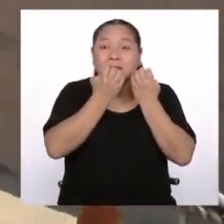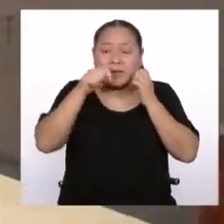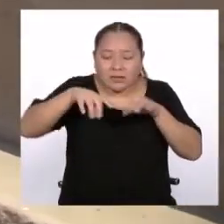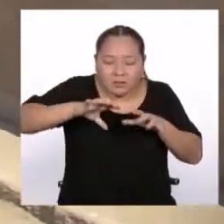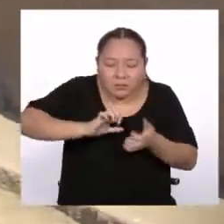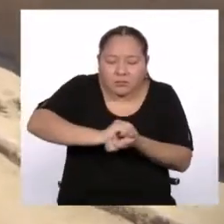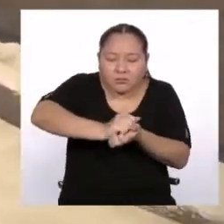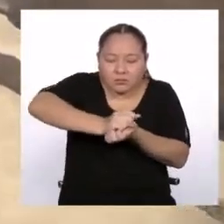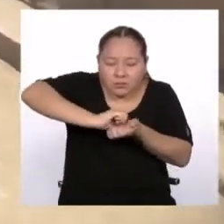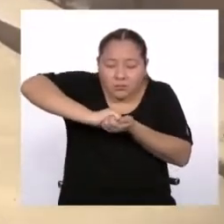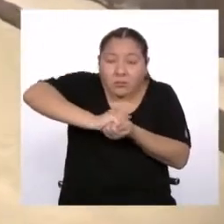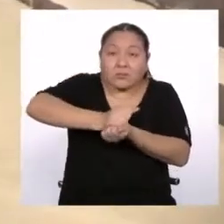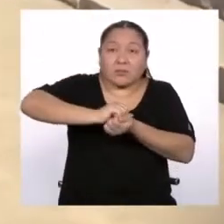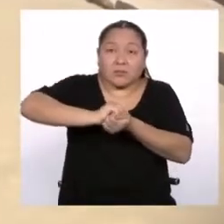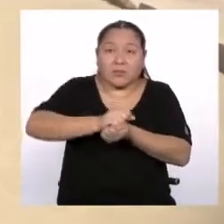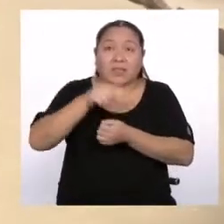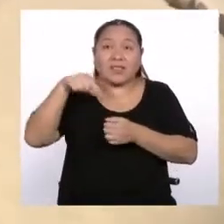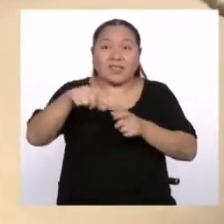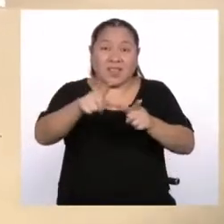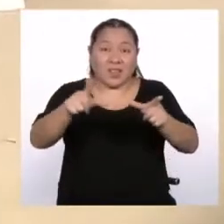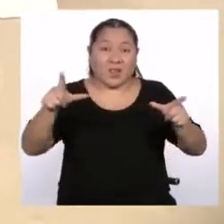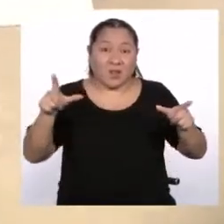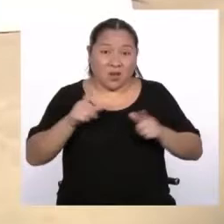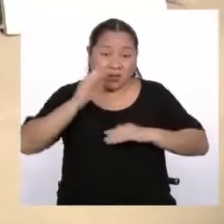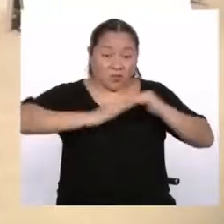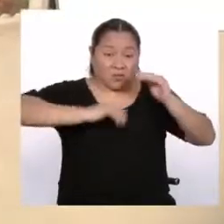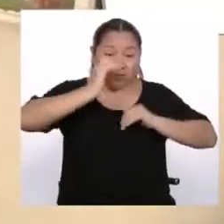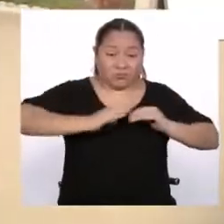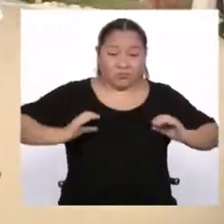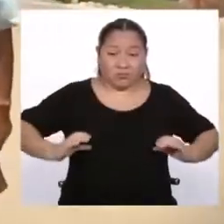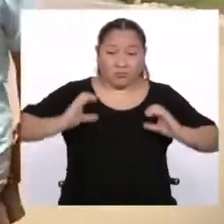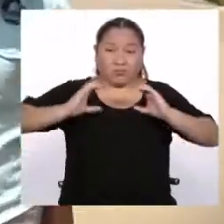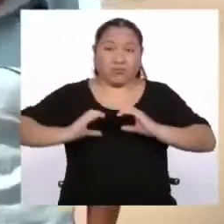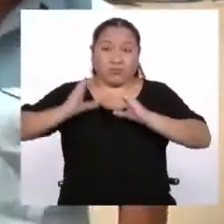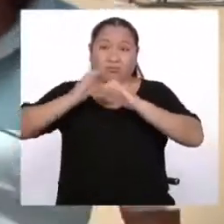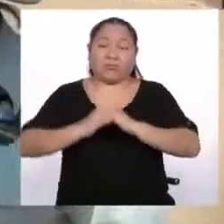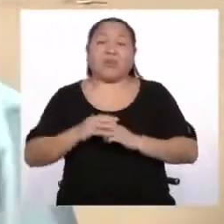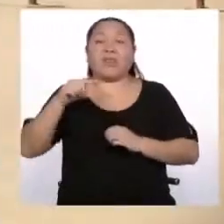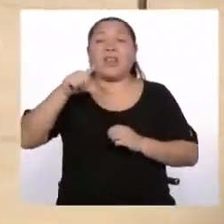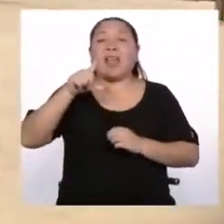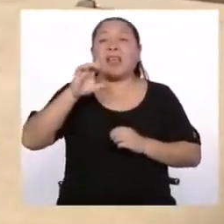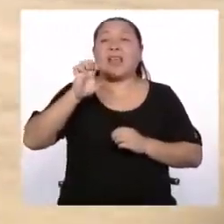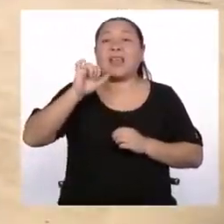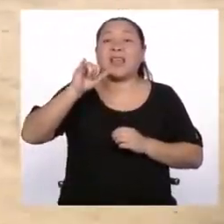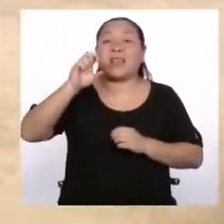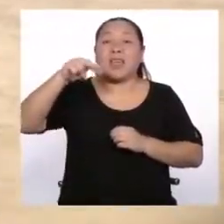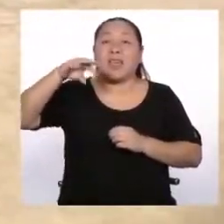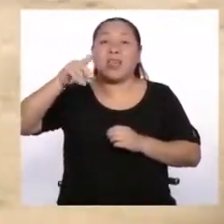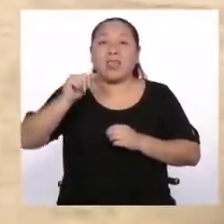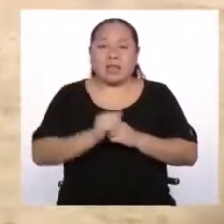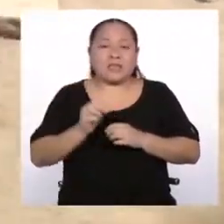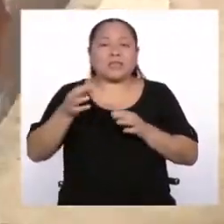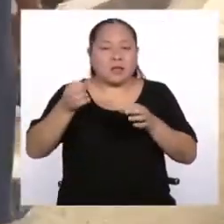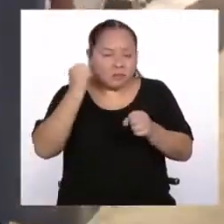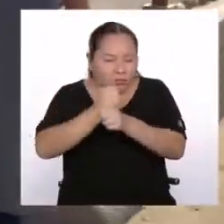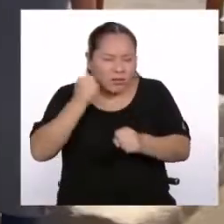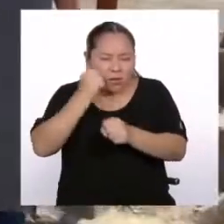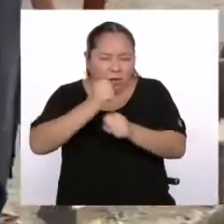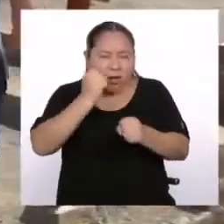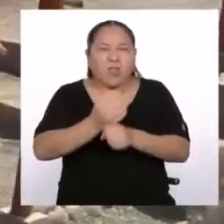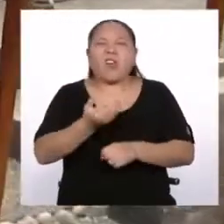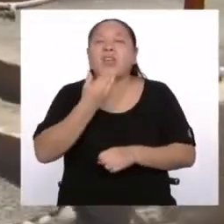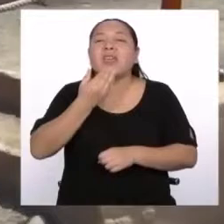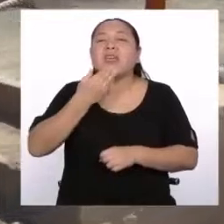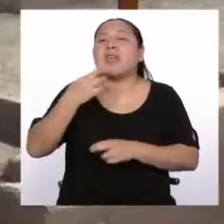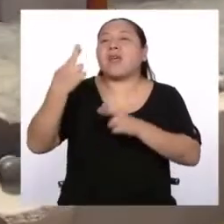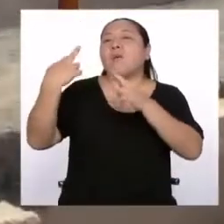El complejo arqueológico del Parque de las Leyendas viene trabajando desde inicios de este siglo al mando de la arqueóloga